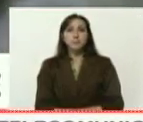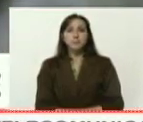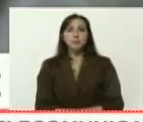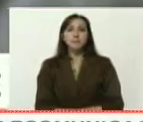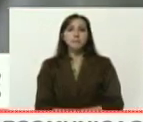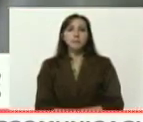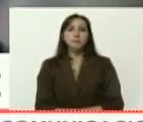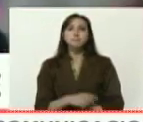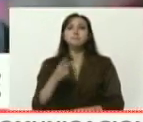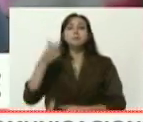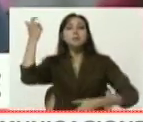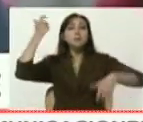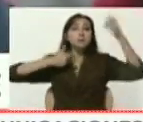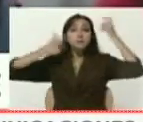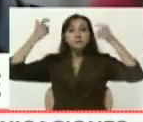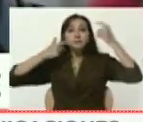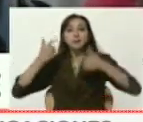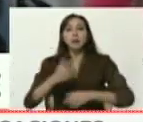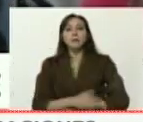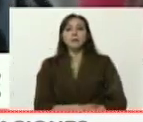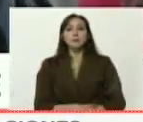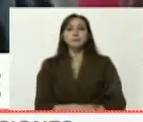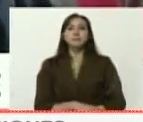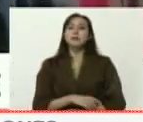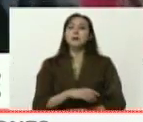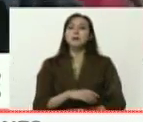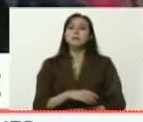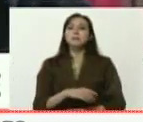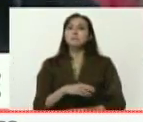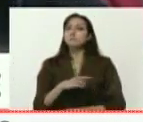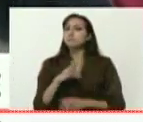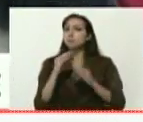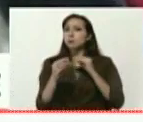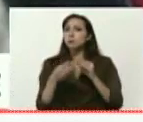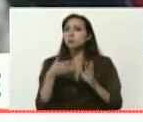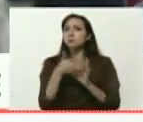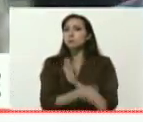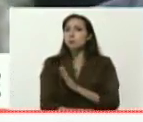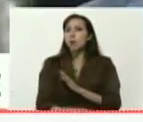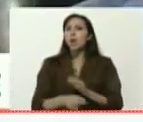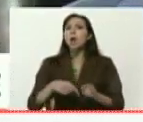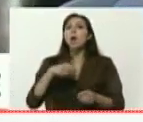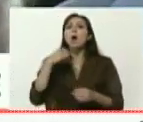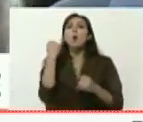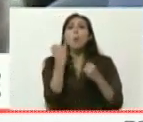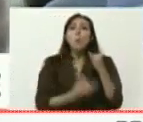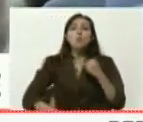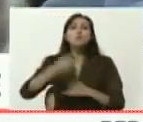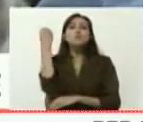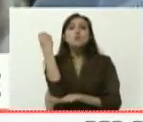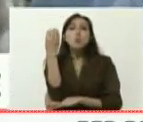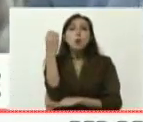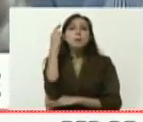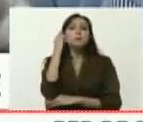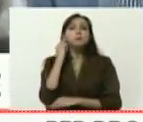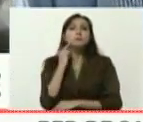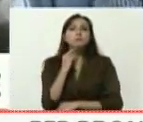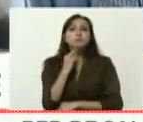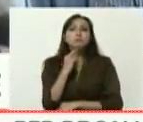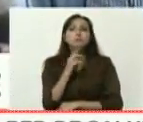nuestro comandante Chávez le hablaba de la última proclama del Libertador a nuestro Fidel